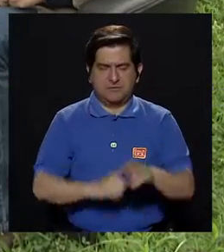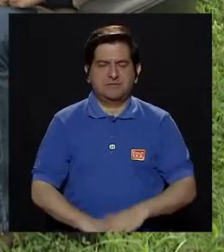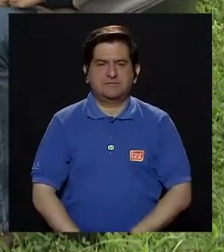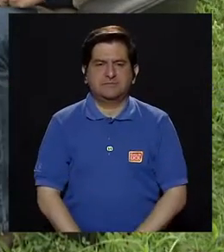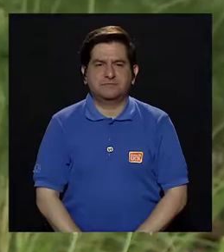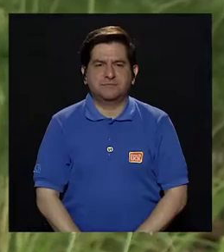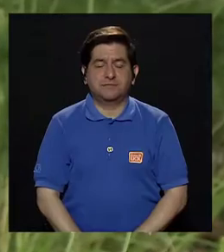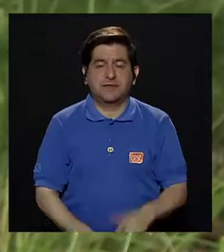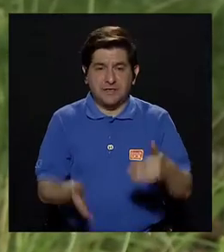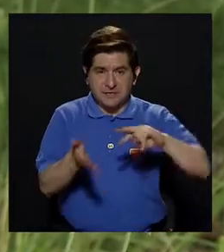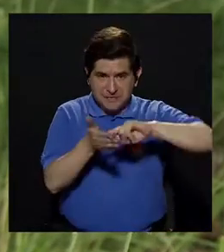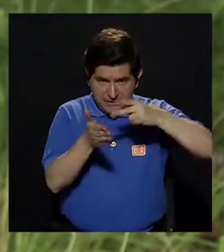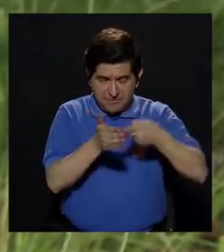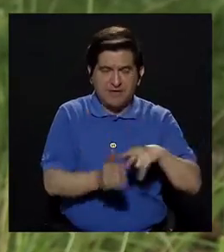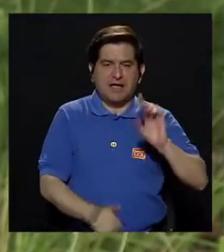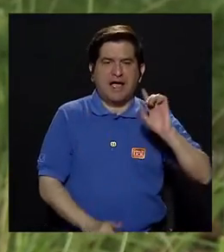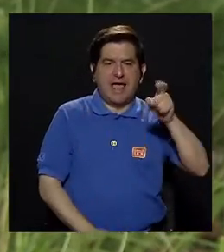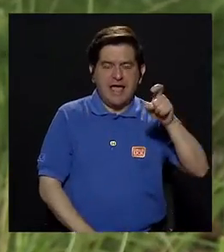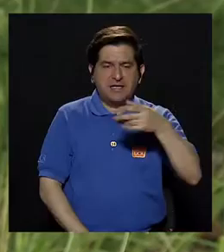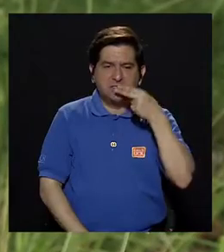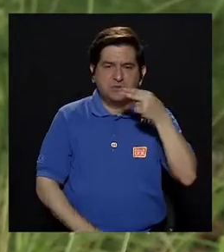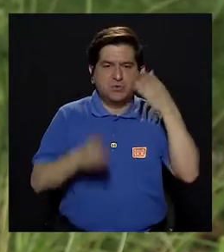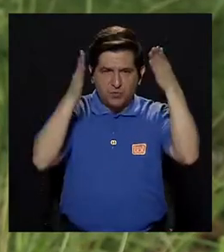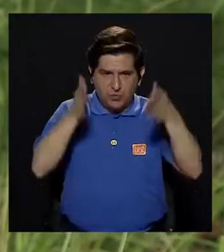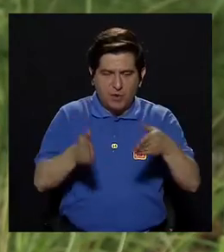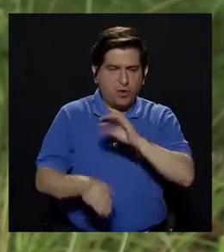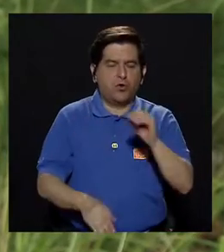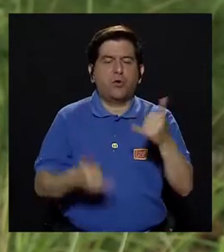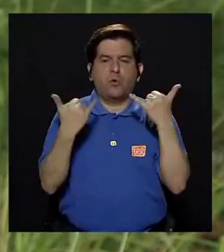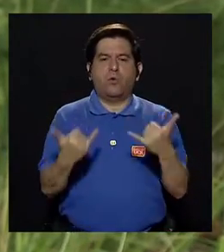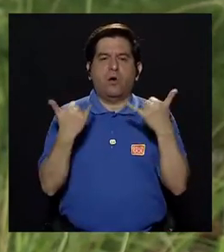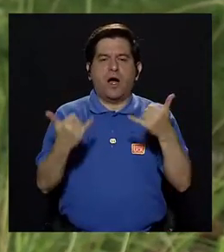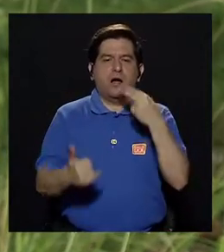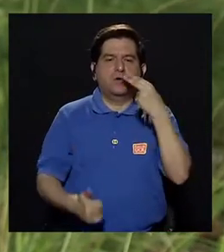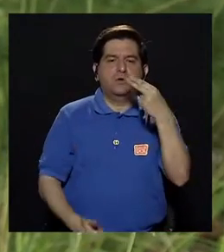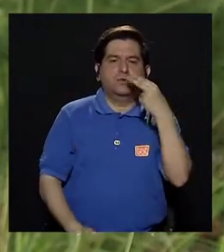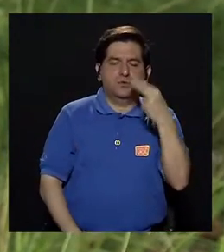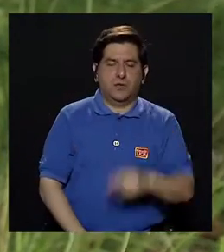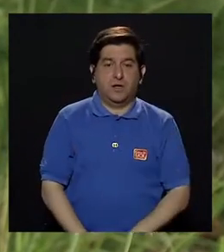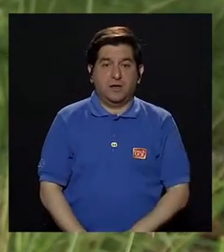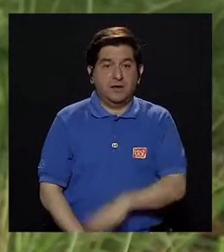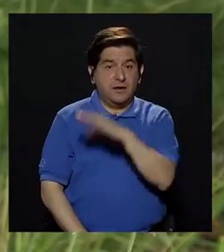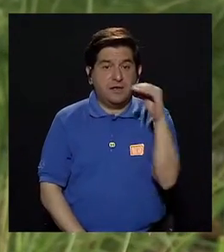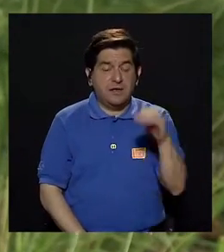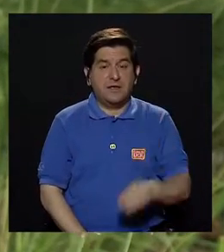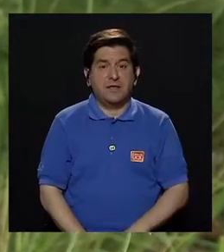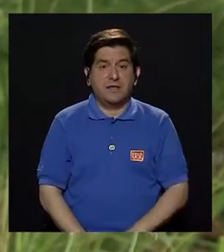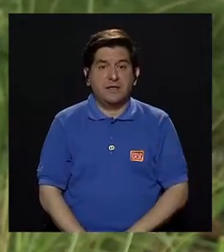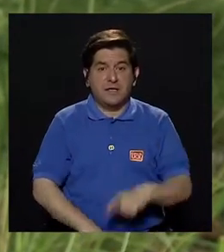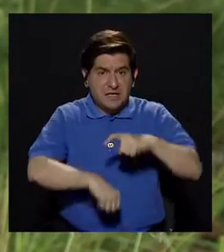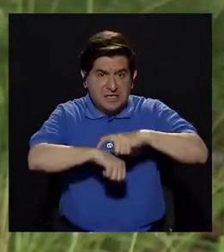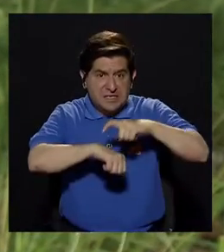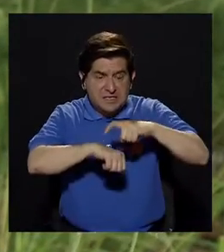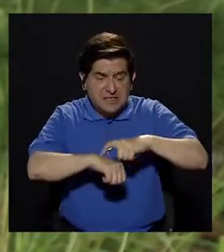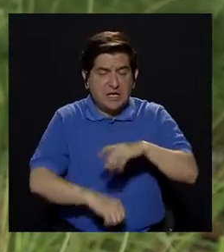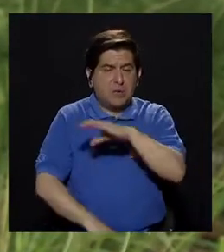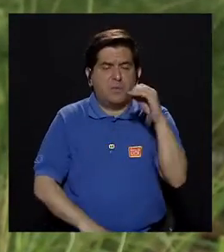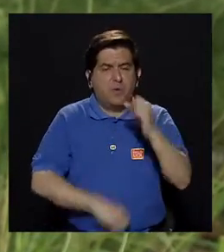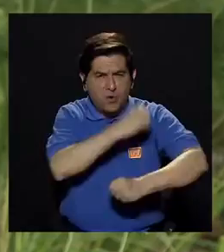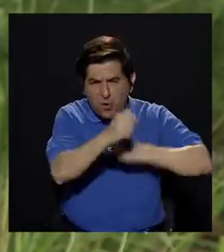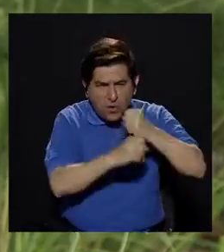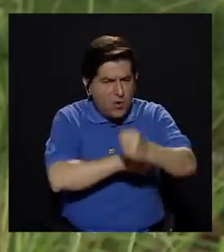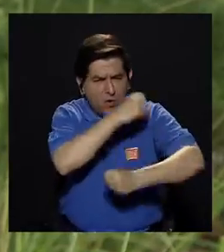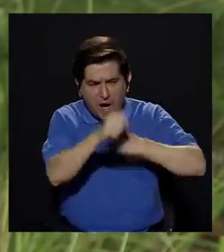ya sea exfumadora o fumadora activa, ¿verdad? Y entre más tiempo y más paquetes,